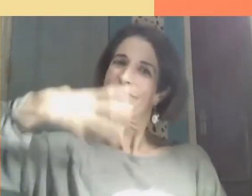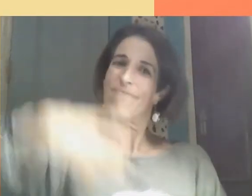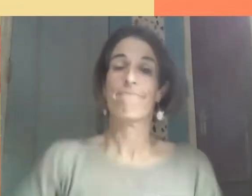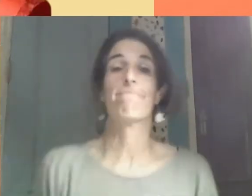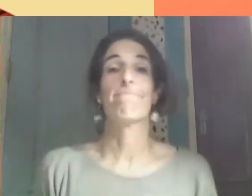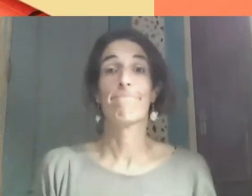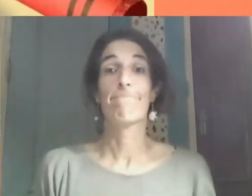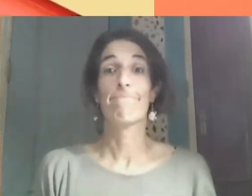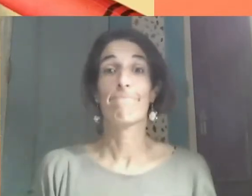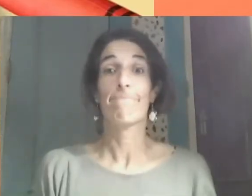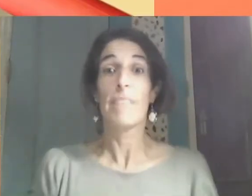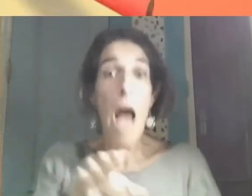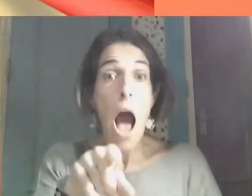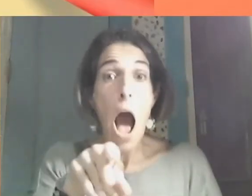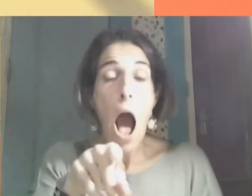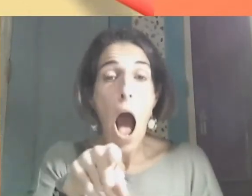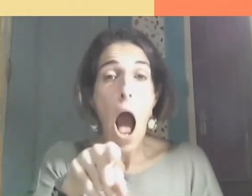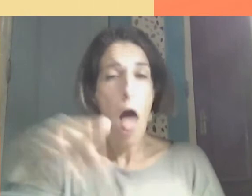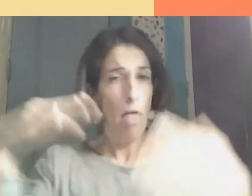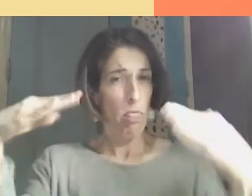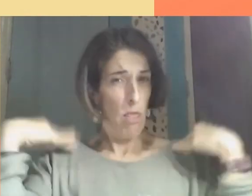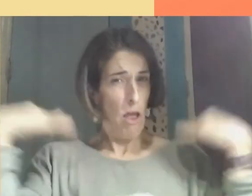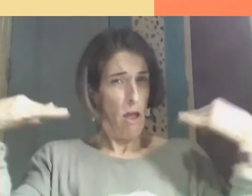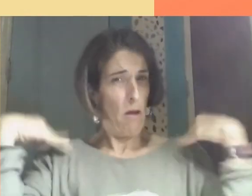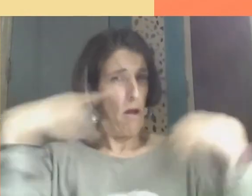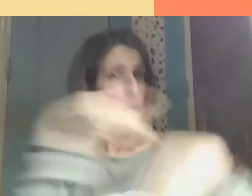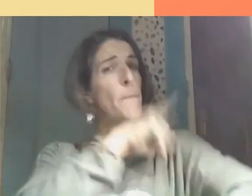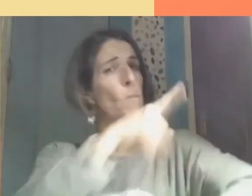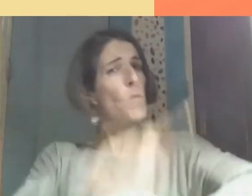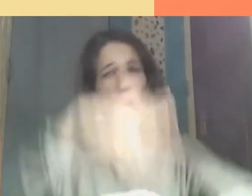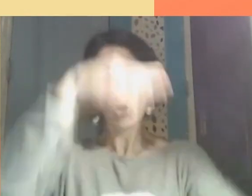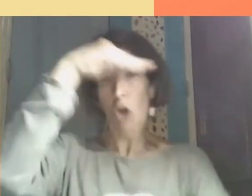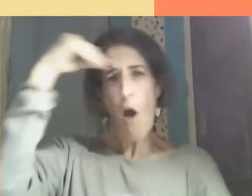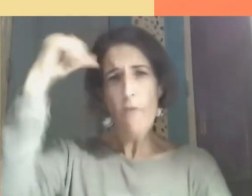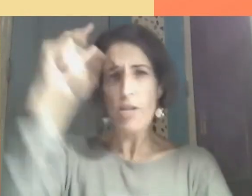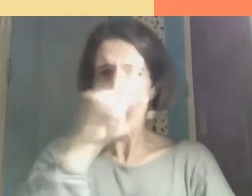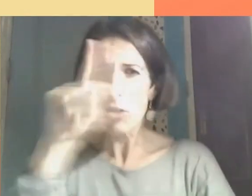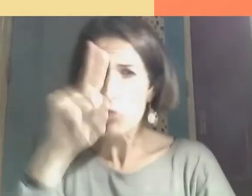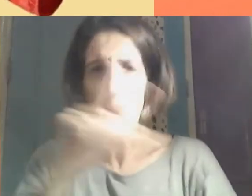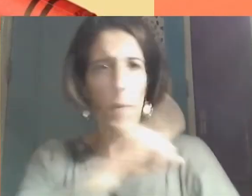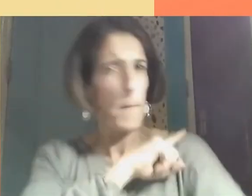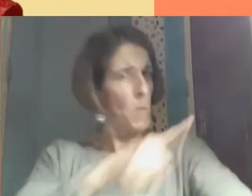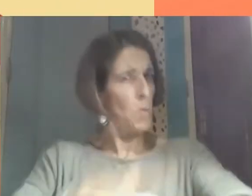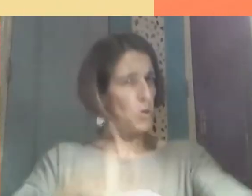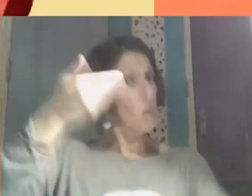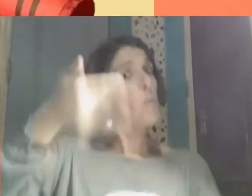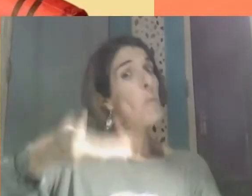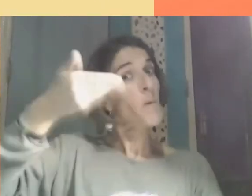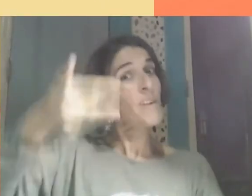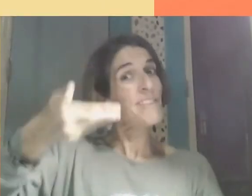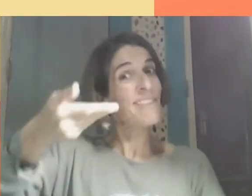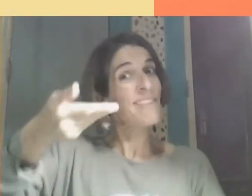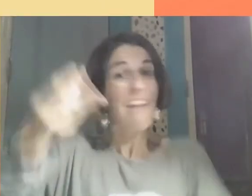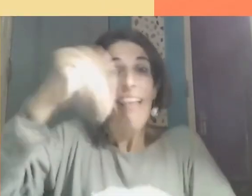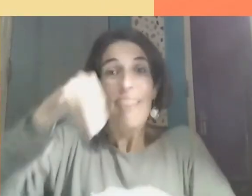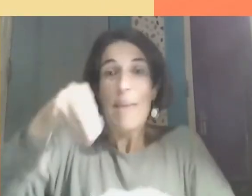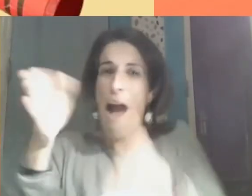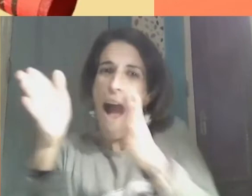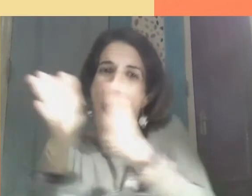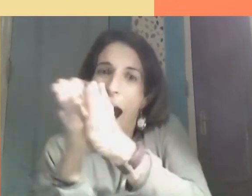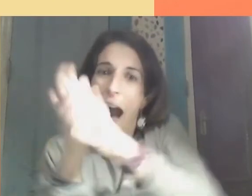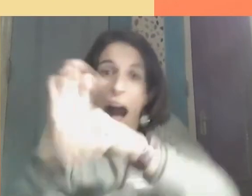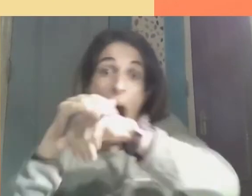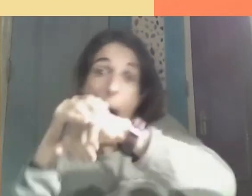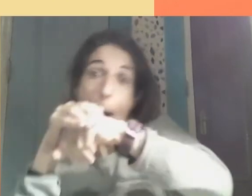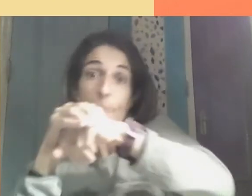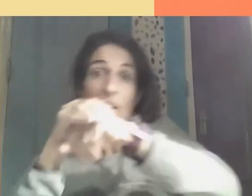no nos podemos olvidar del ejercicio físico hacer deporte es muy importante y si además lo hacemos en compañía